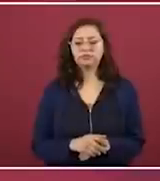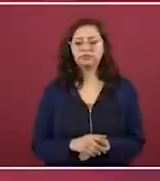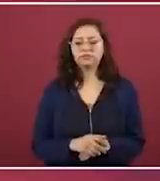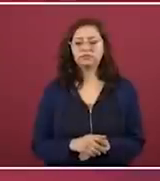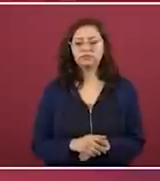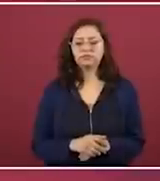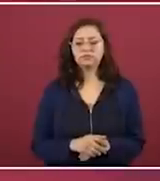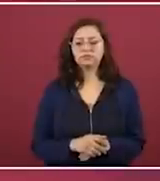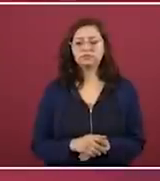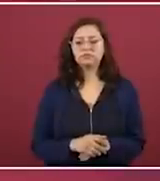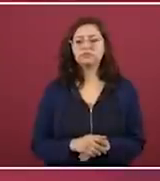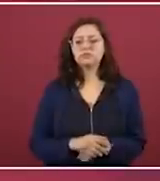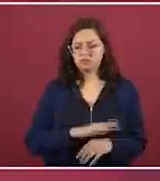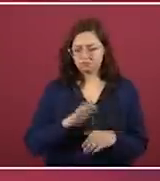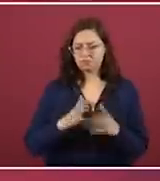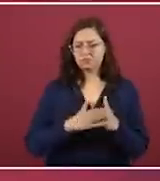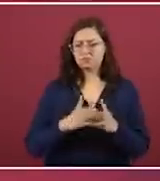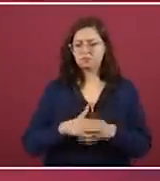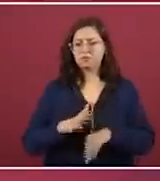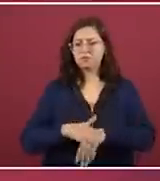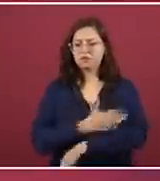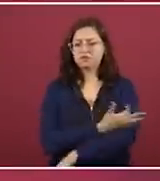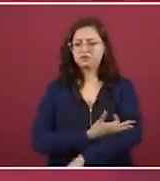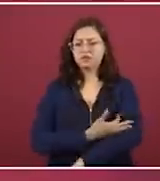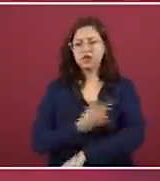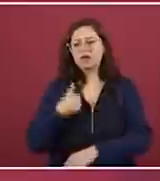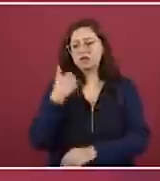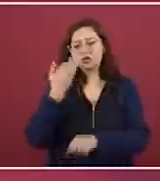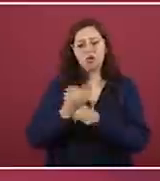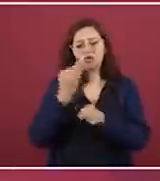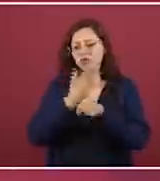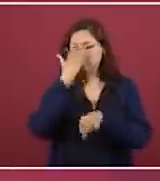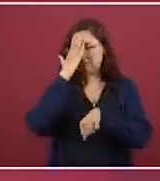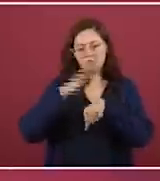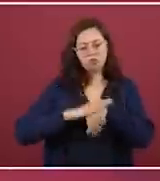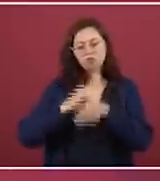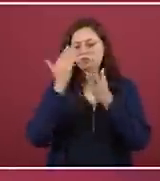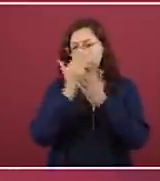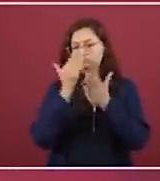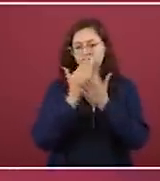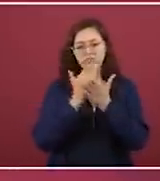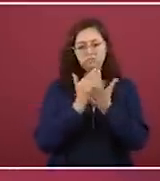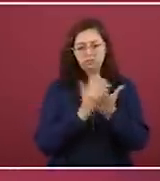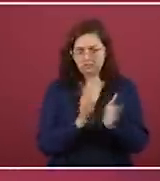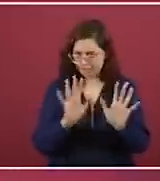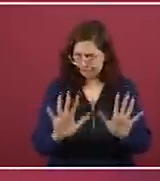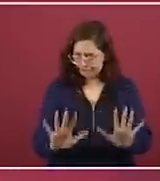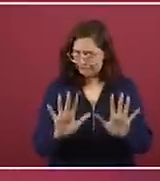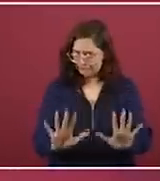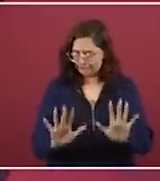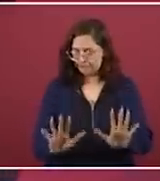Jesús les dice más tarde. Mejor es que usted. Así de memoria, como que no. No crean, no.